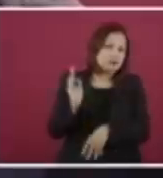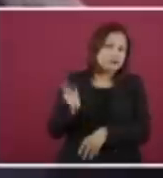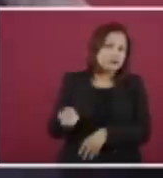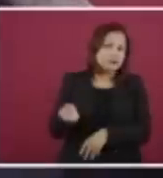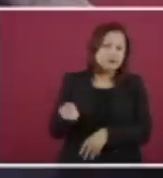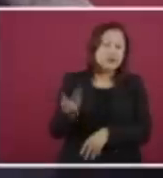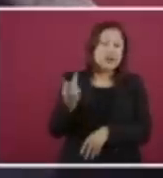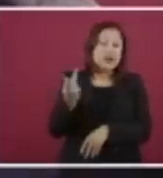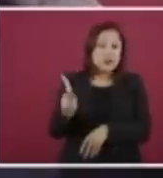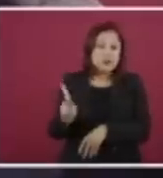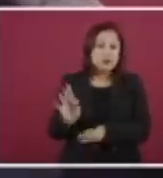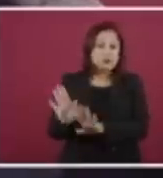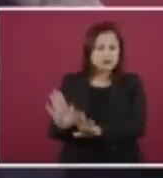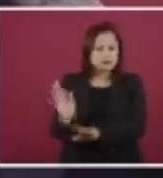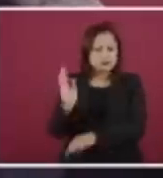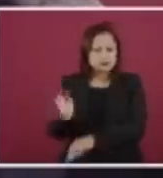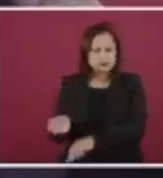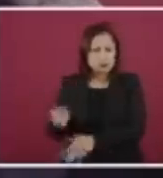estamos buscando